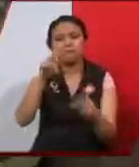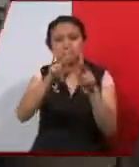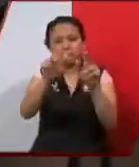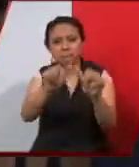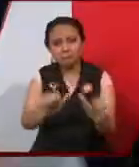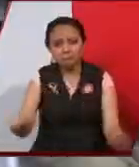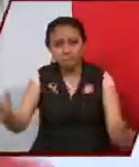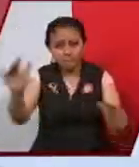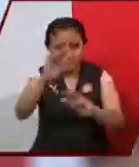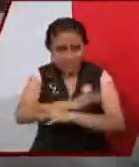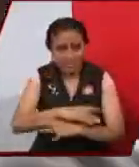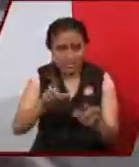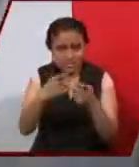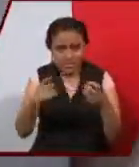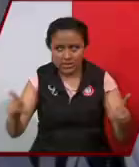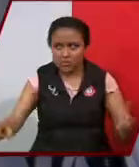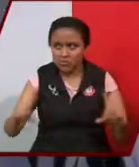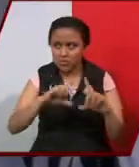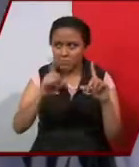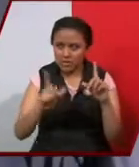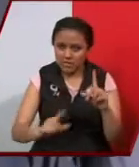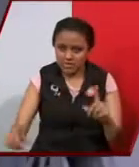desarrollo de la nación